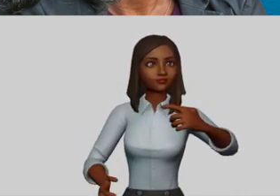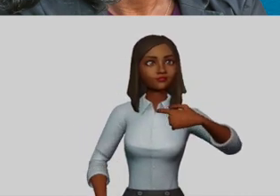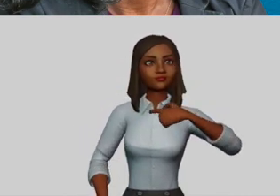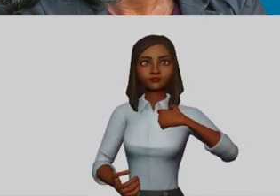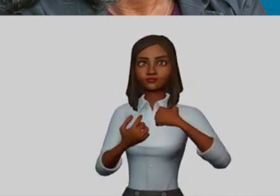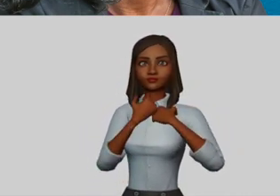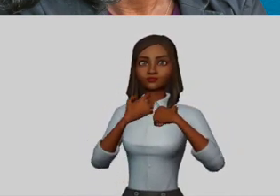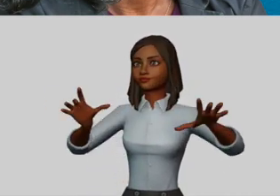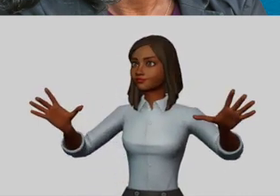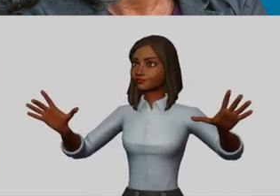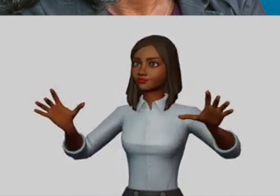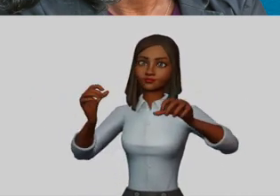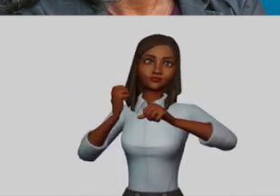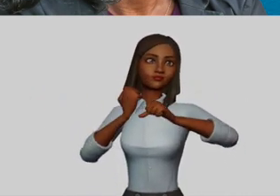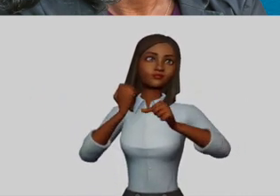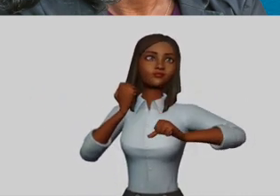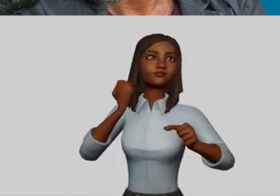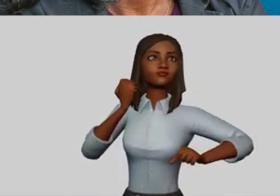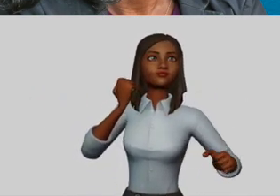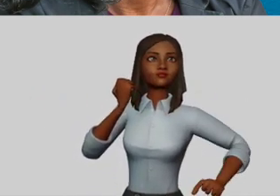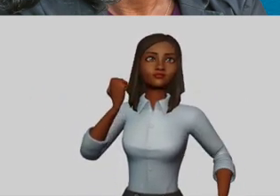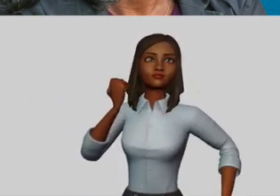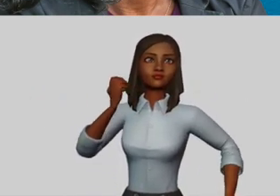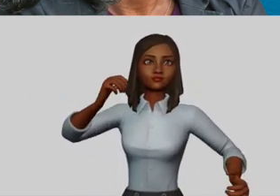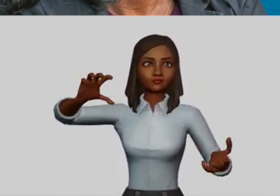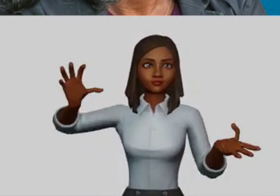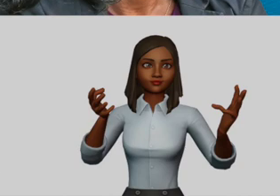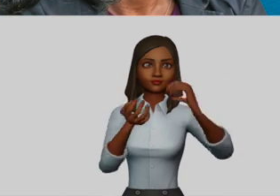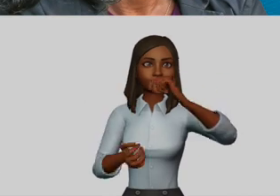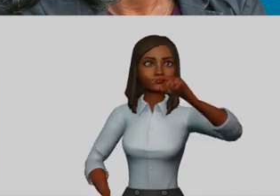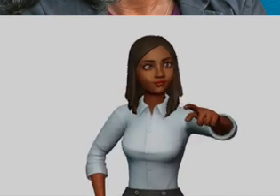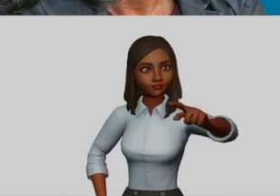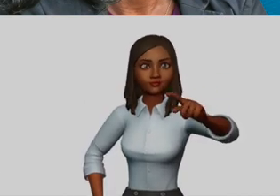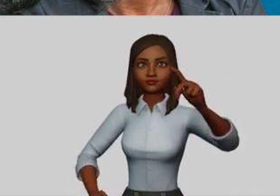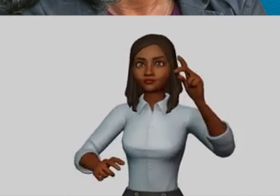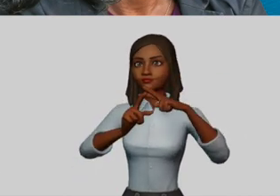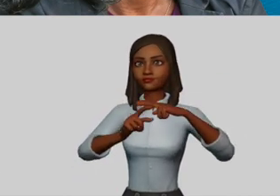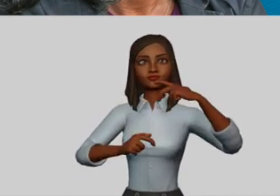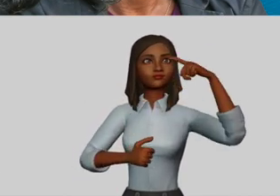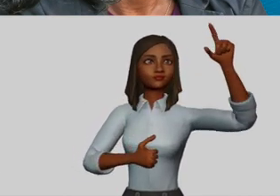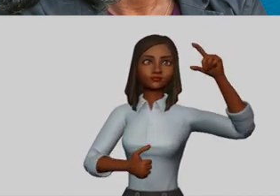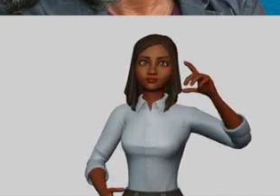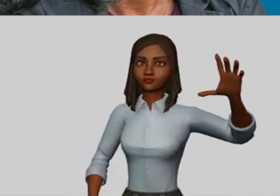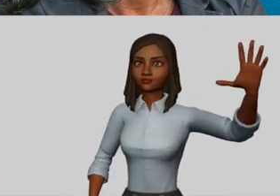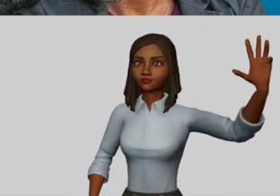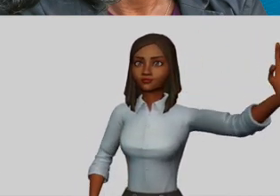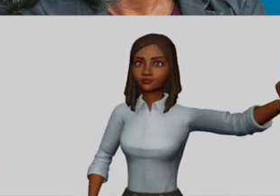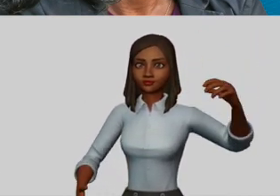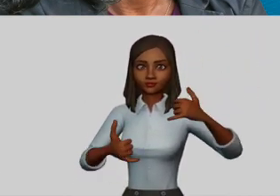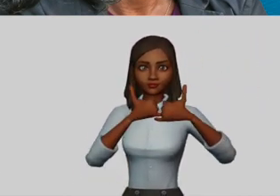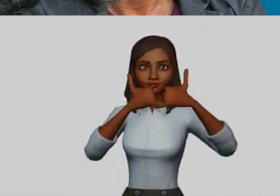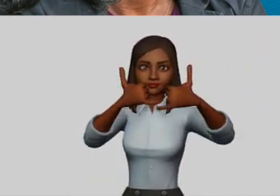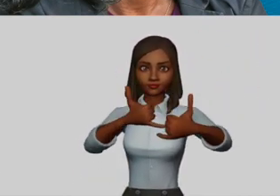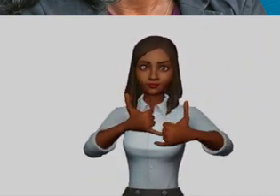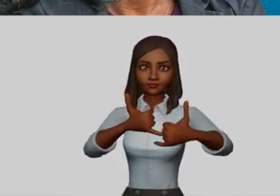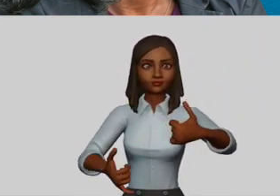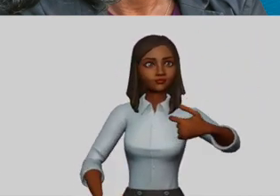el mundo. Quiero dejar una legacy, como una huella. Una huellita en el